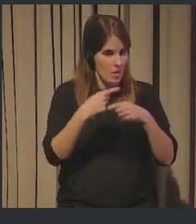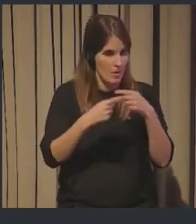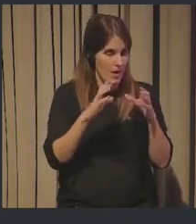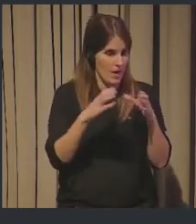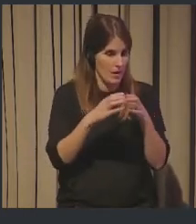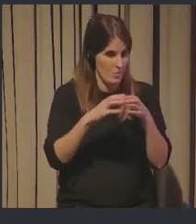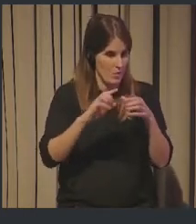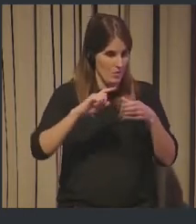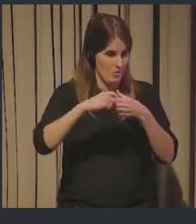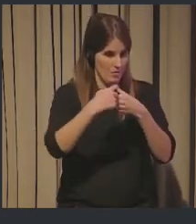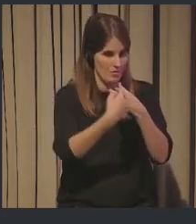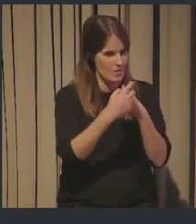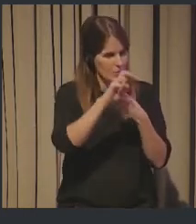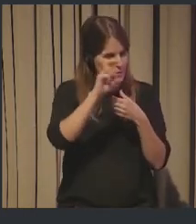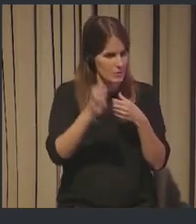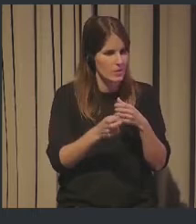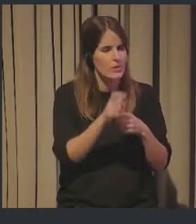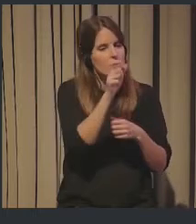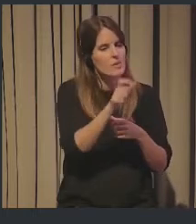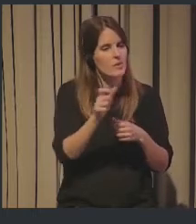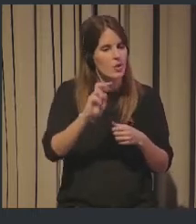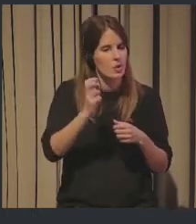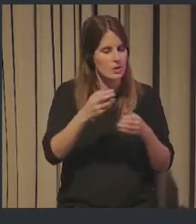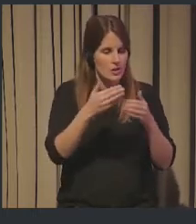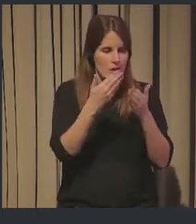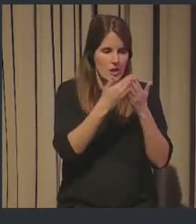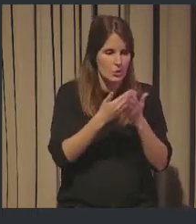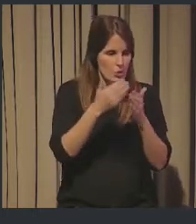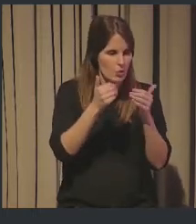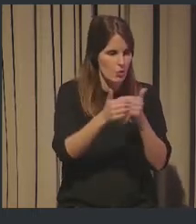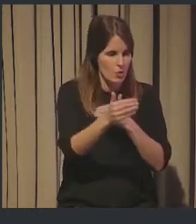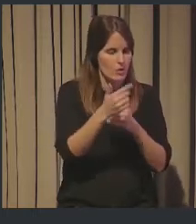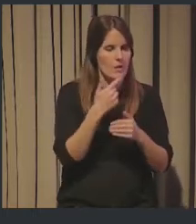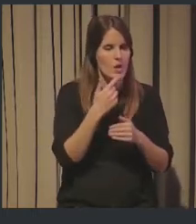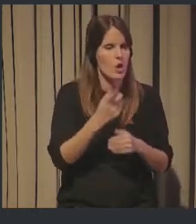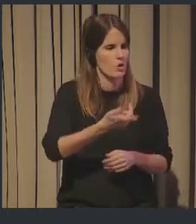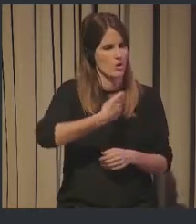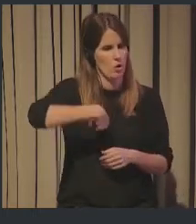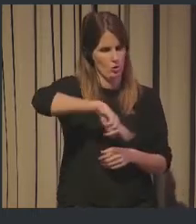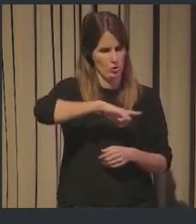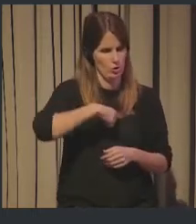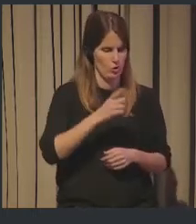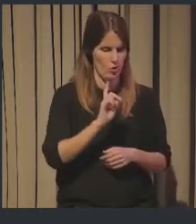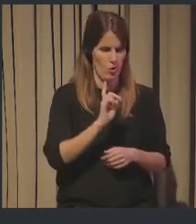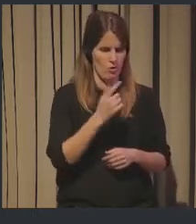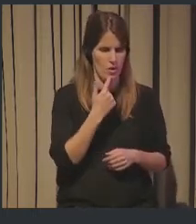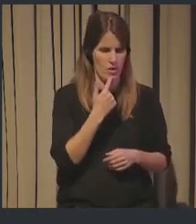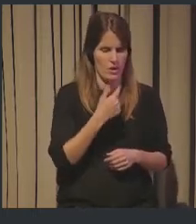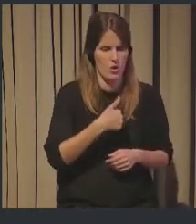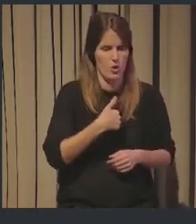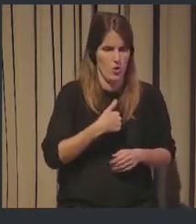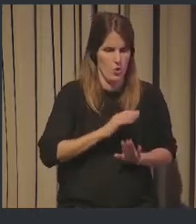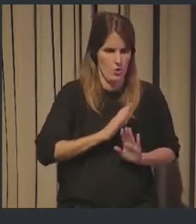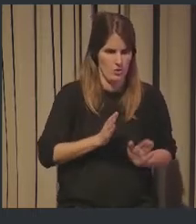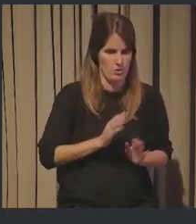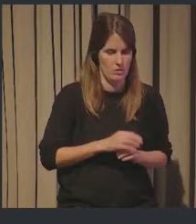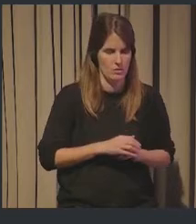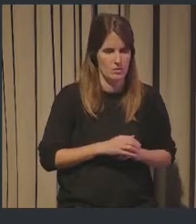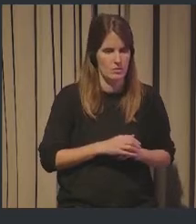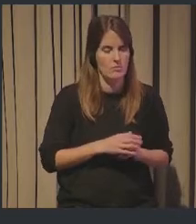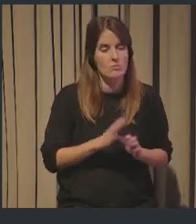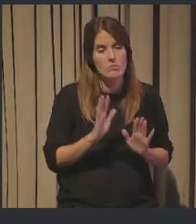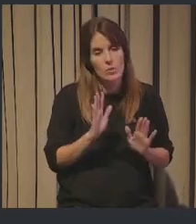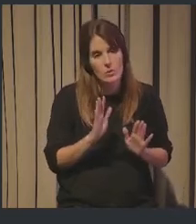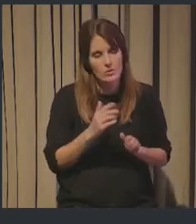diversa, y hay otros futuristas que dirían, no puedes decir nosotros, puedes decir yo, pero tal vez sea porque